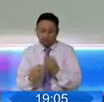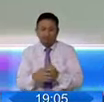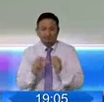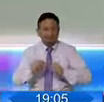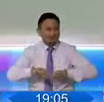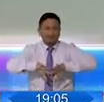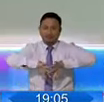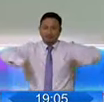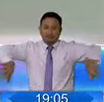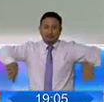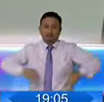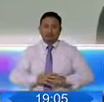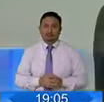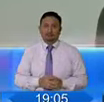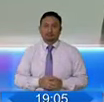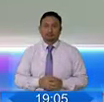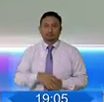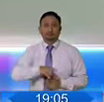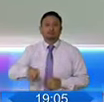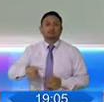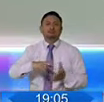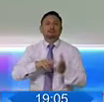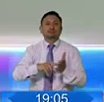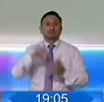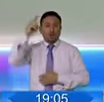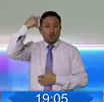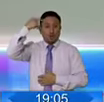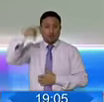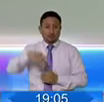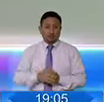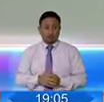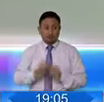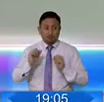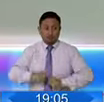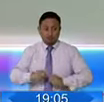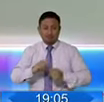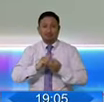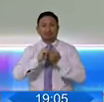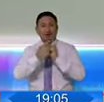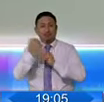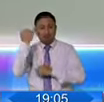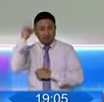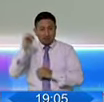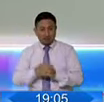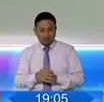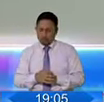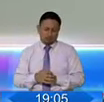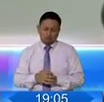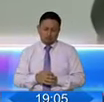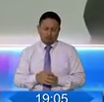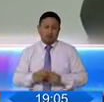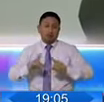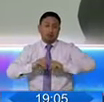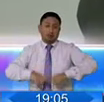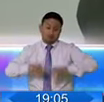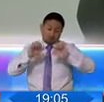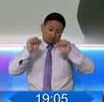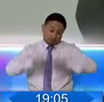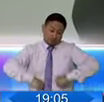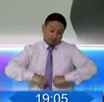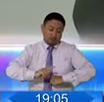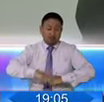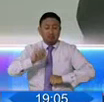No necesariamente eso significa que el gobierno puede ir por otra orientación, pero sí tomar en cuenta de alguna manera, por lo menos de